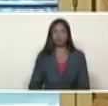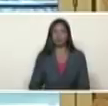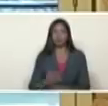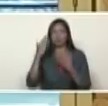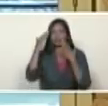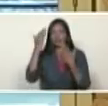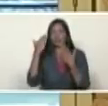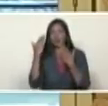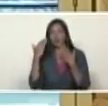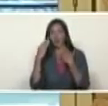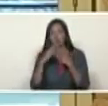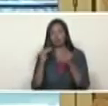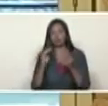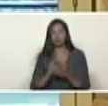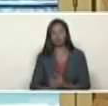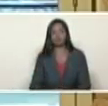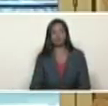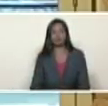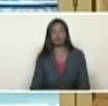Figueroa por allá.